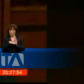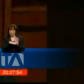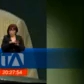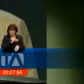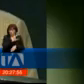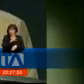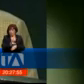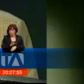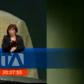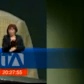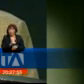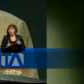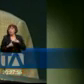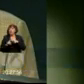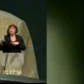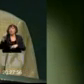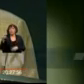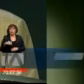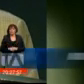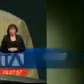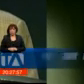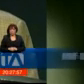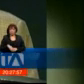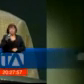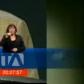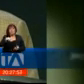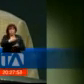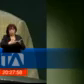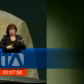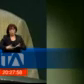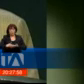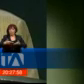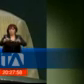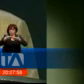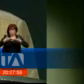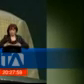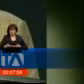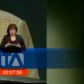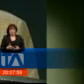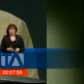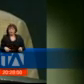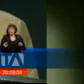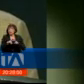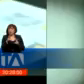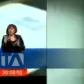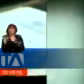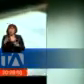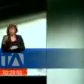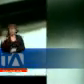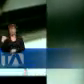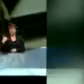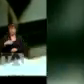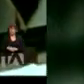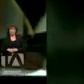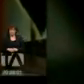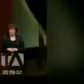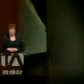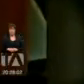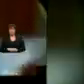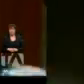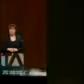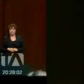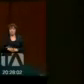anterior. A INCAE se entregó un documento sin valor que me acreditaba un título que no ostentaba. Delgado, tras ser denunciado